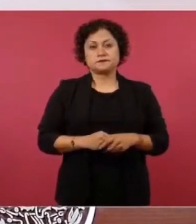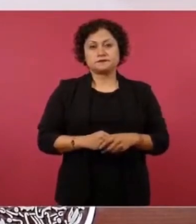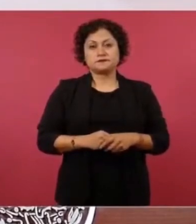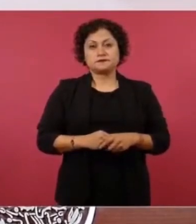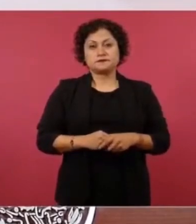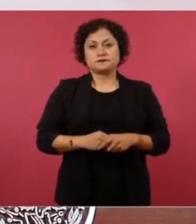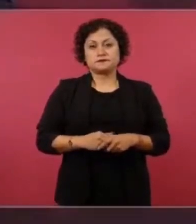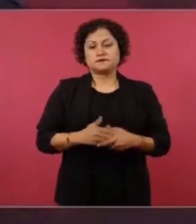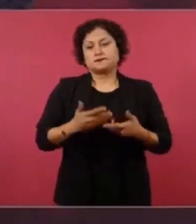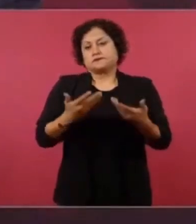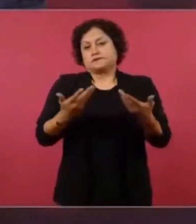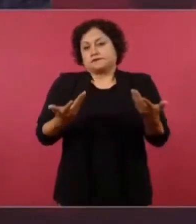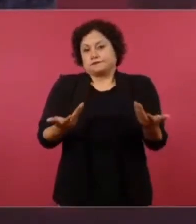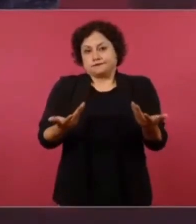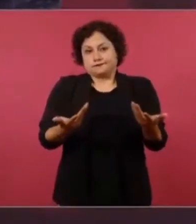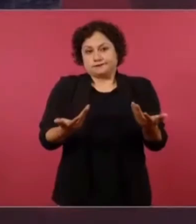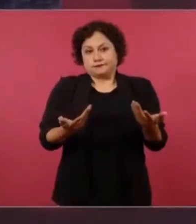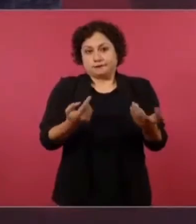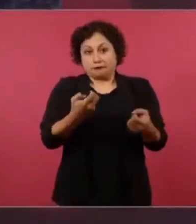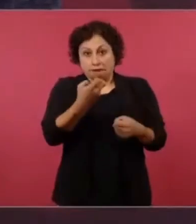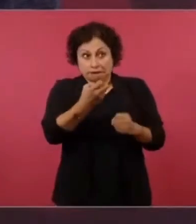En comparación